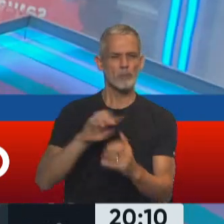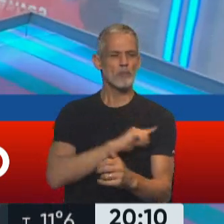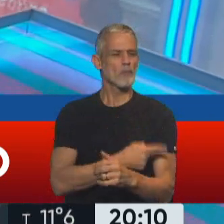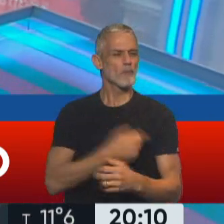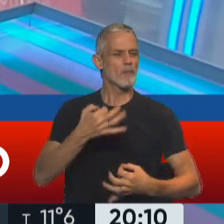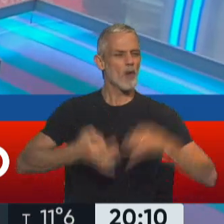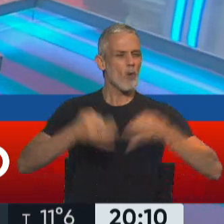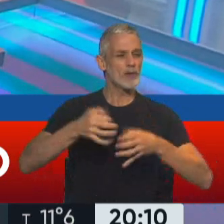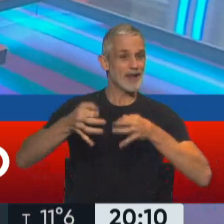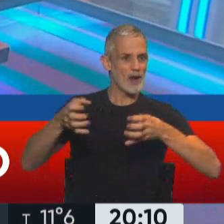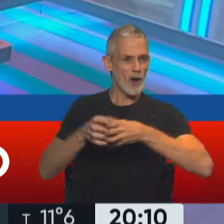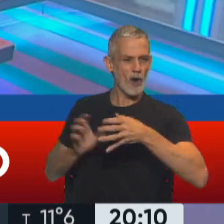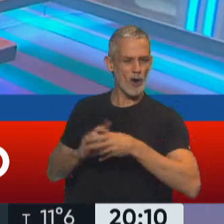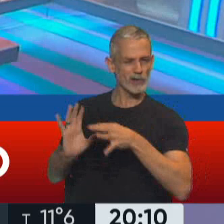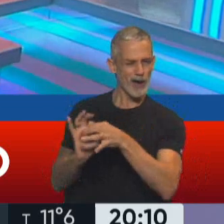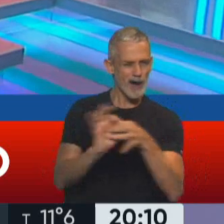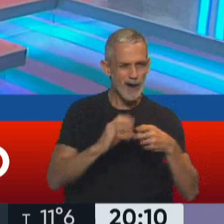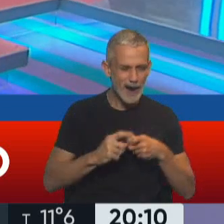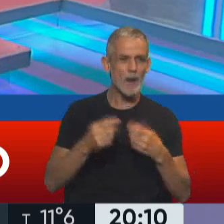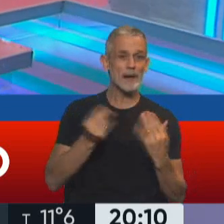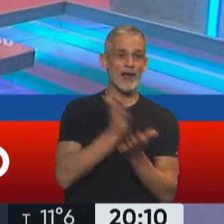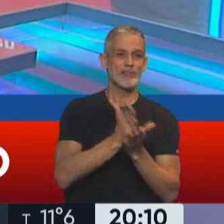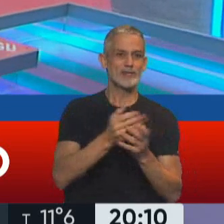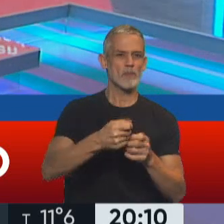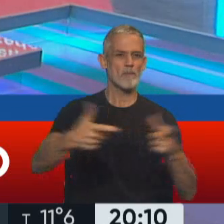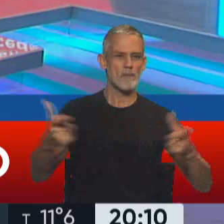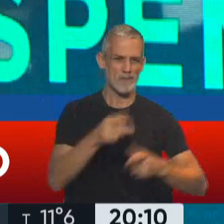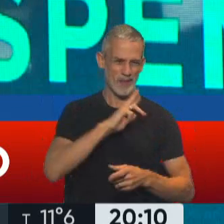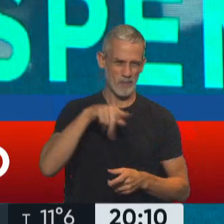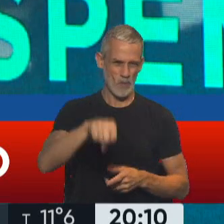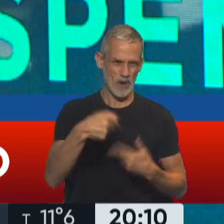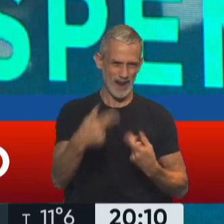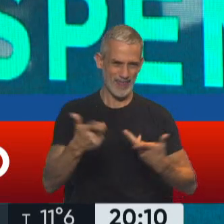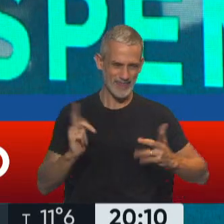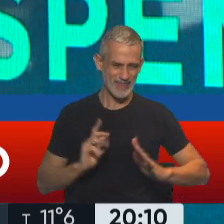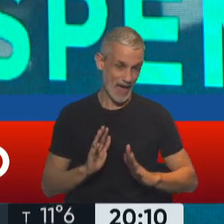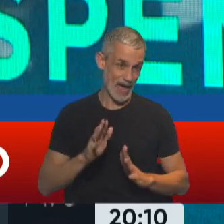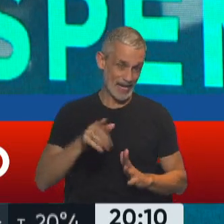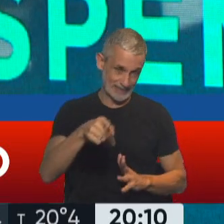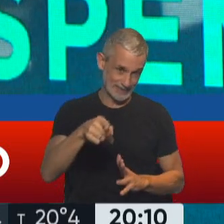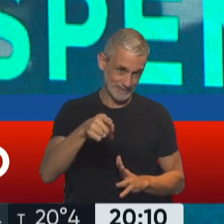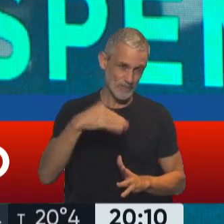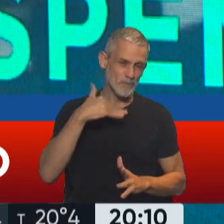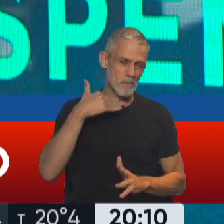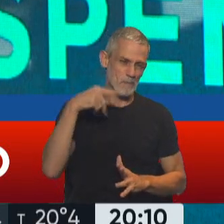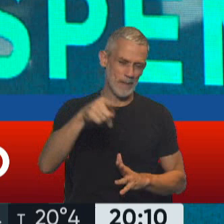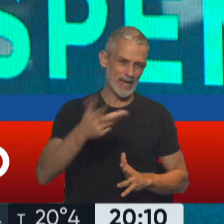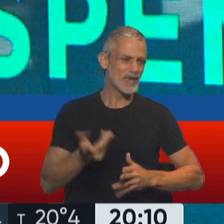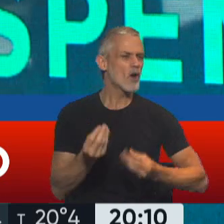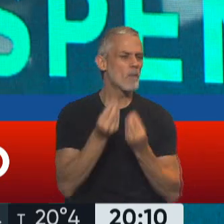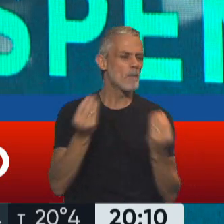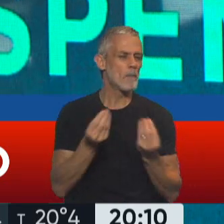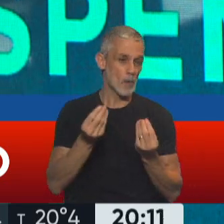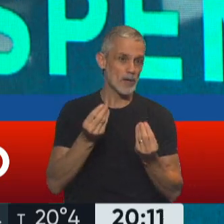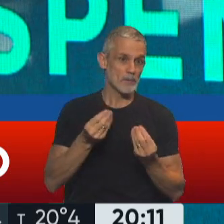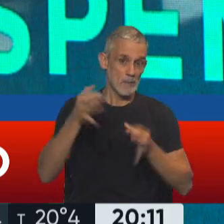Judicial y a la Corte Suprema para avanzar en la ampliación de derecho a las mujeres en ese país, justamente porque